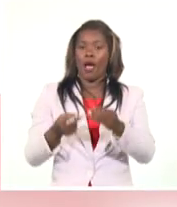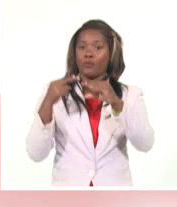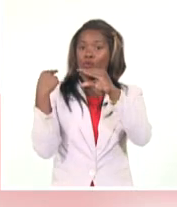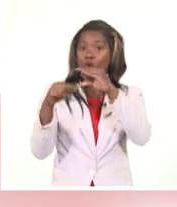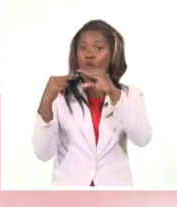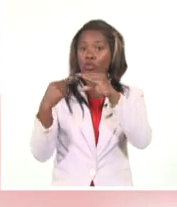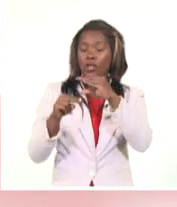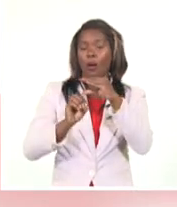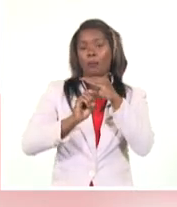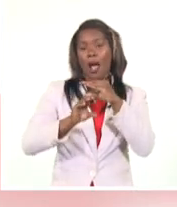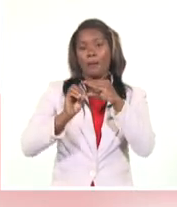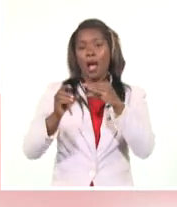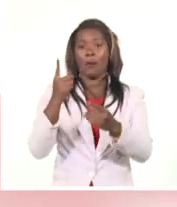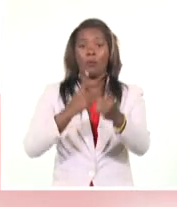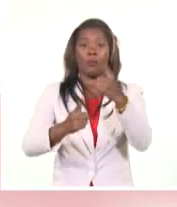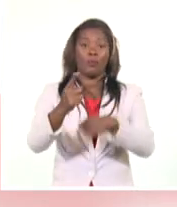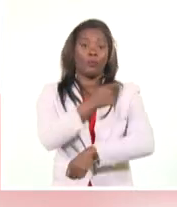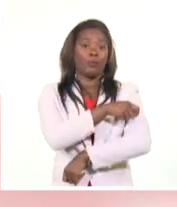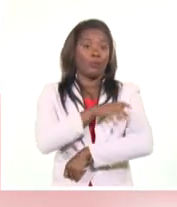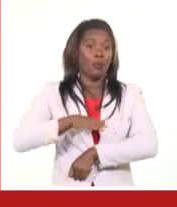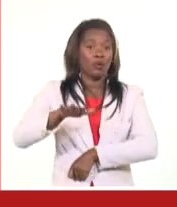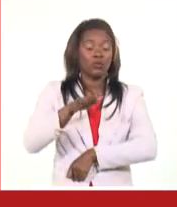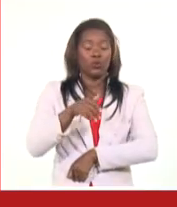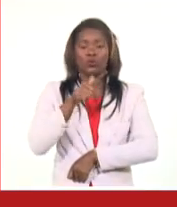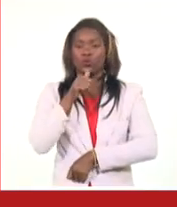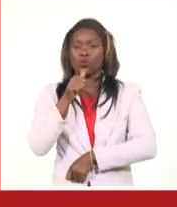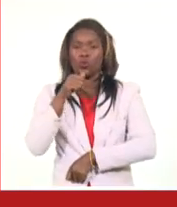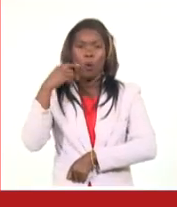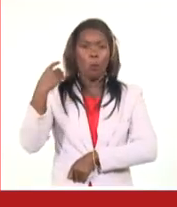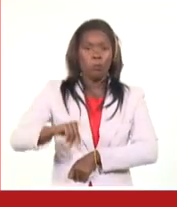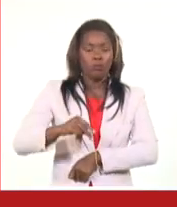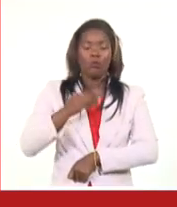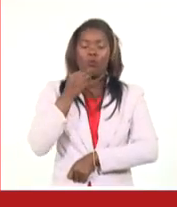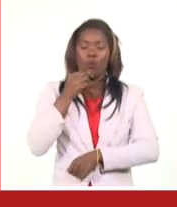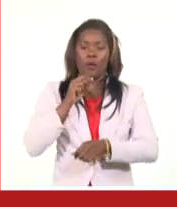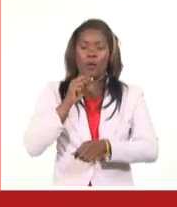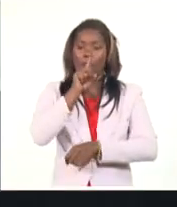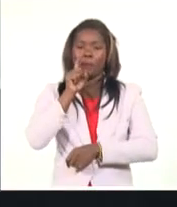pueden enviar dudas, propuestas de modificaciones y comentarios.